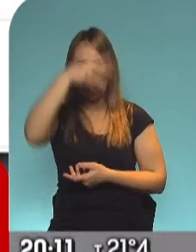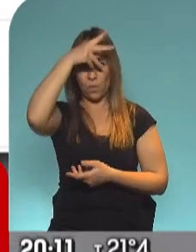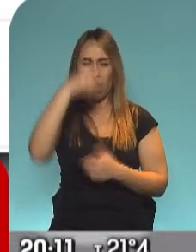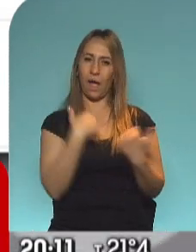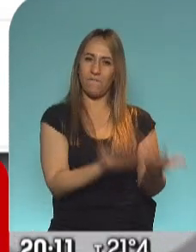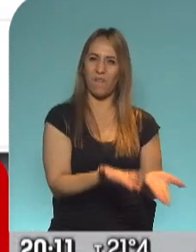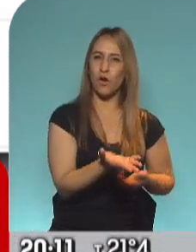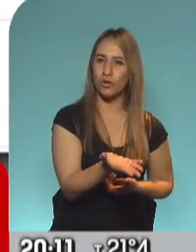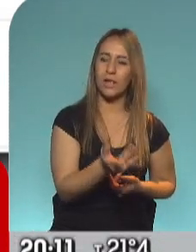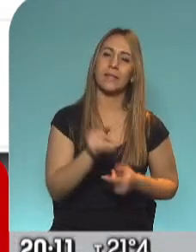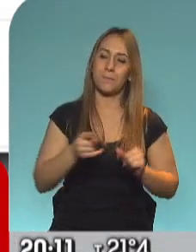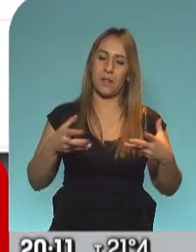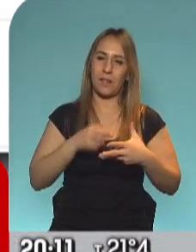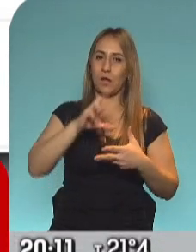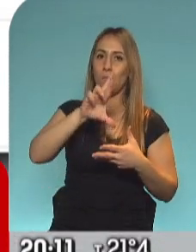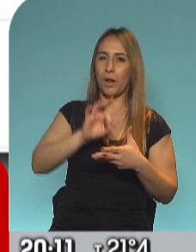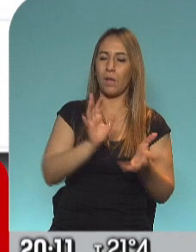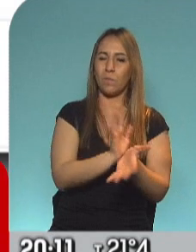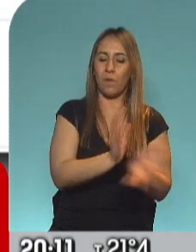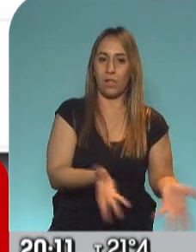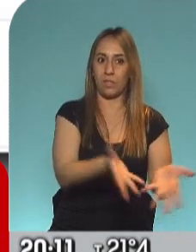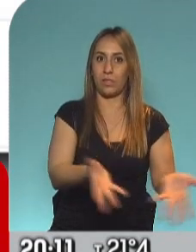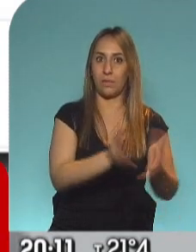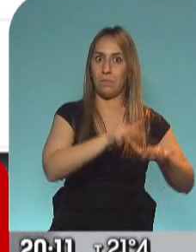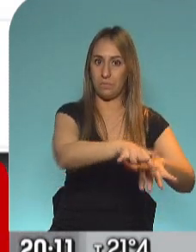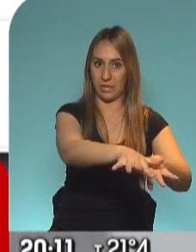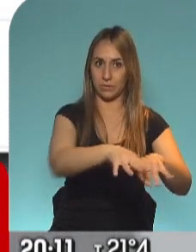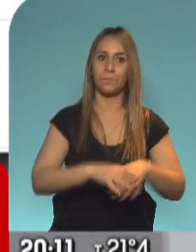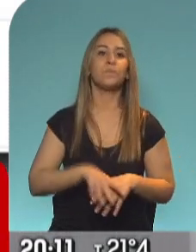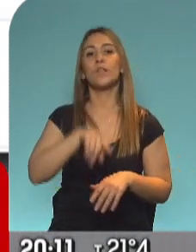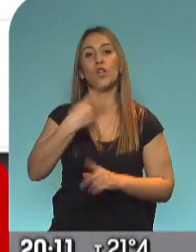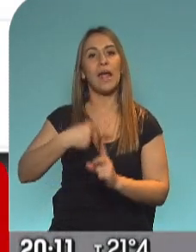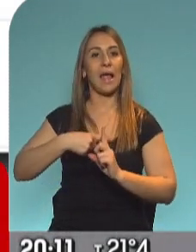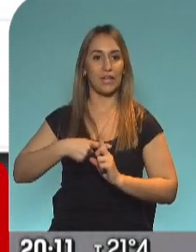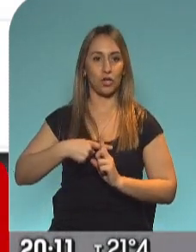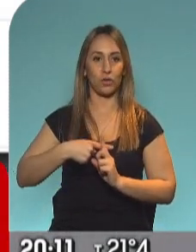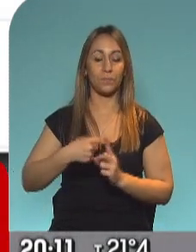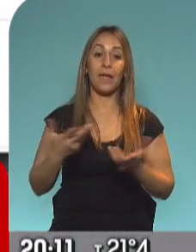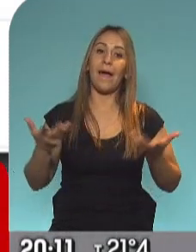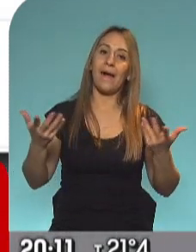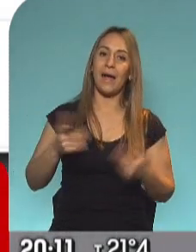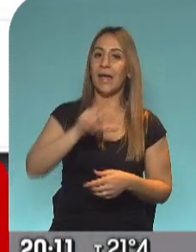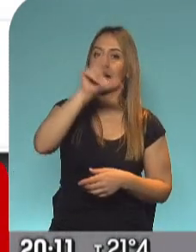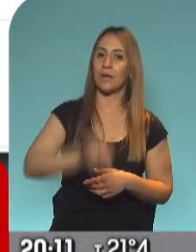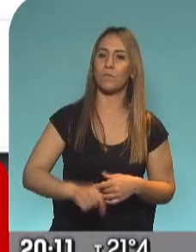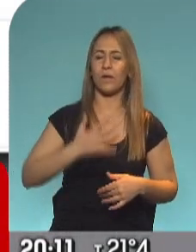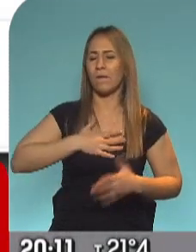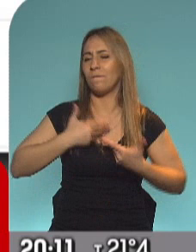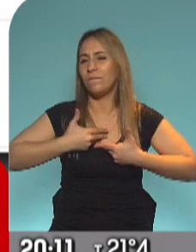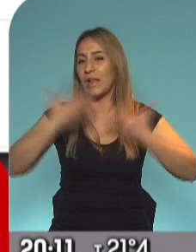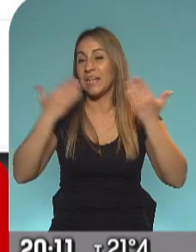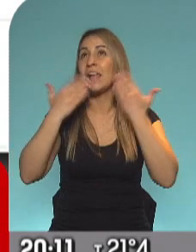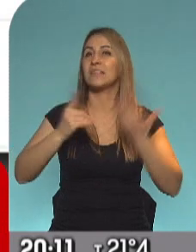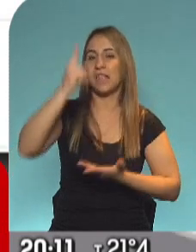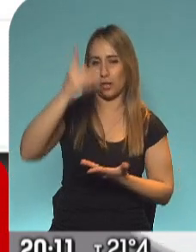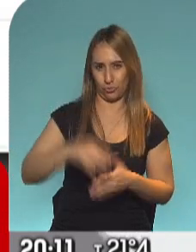el PRO fogoneó, ¿no?, lo que sucedió. Y ahí Lilita Carrió, la República está muy, muy feliz, gracias a Dios. ¿Sobre